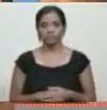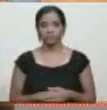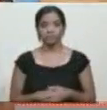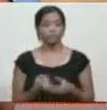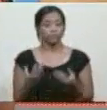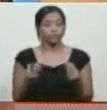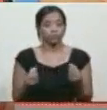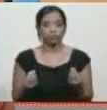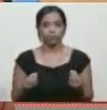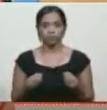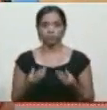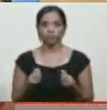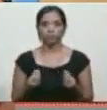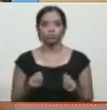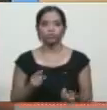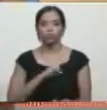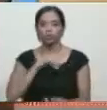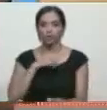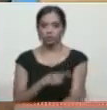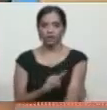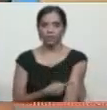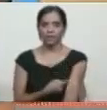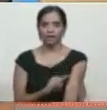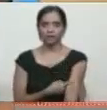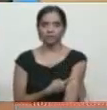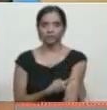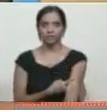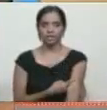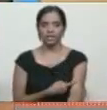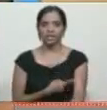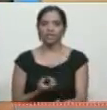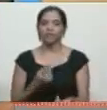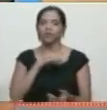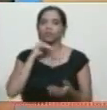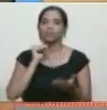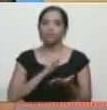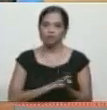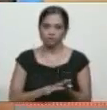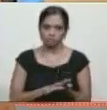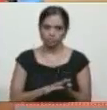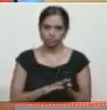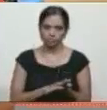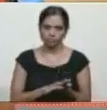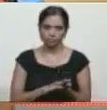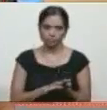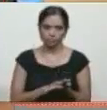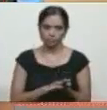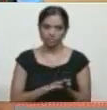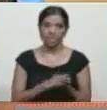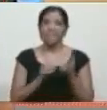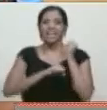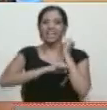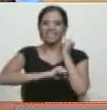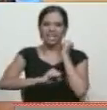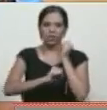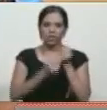Muchos, muchos de nuestros hermanos quedaron sembrados. Y traidores como